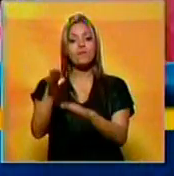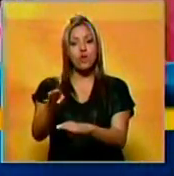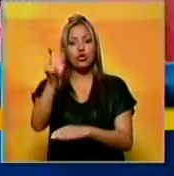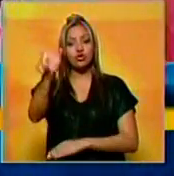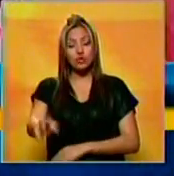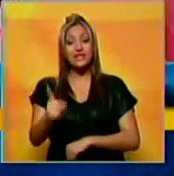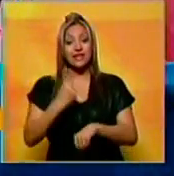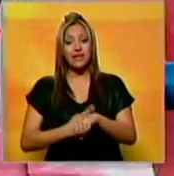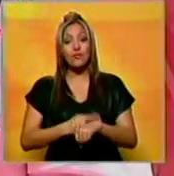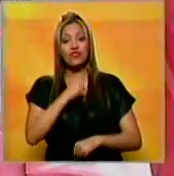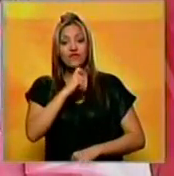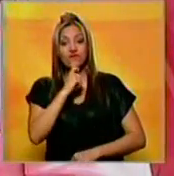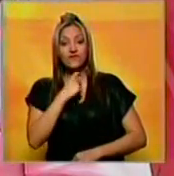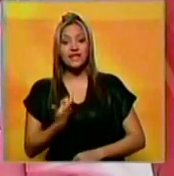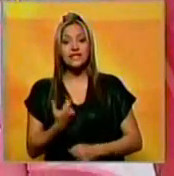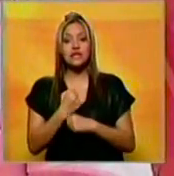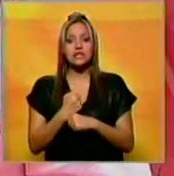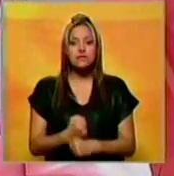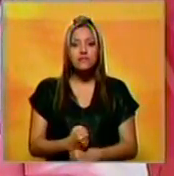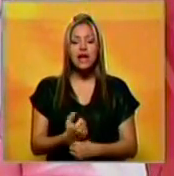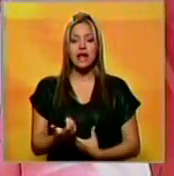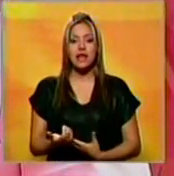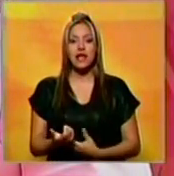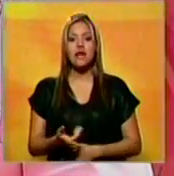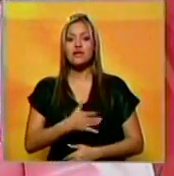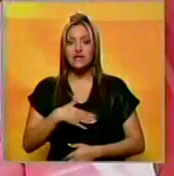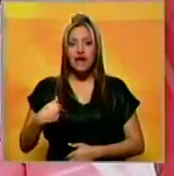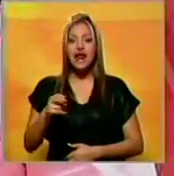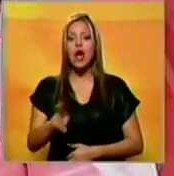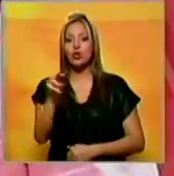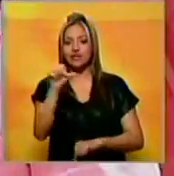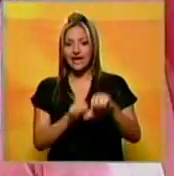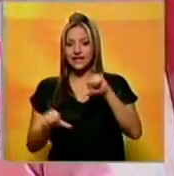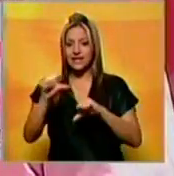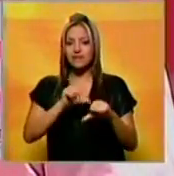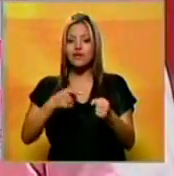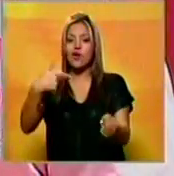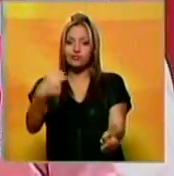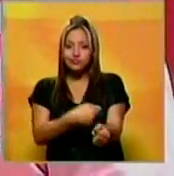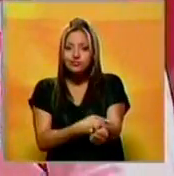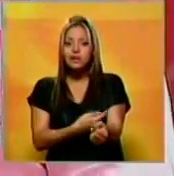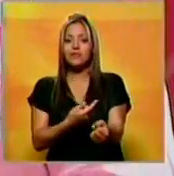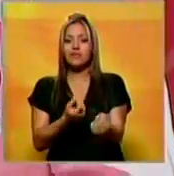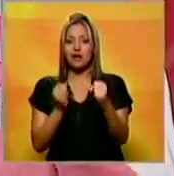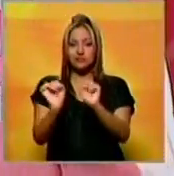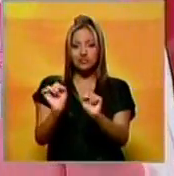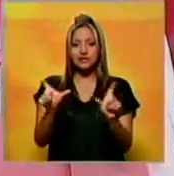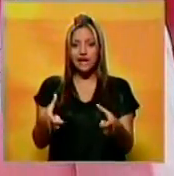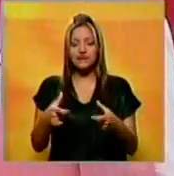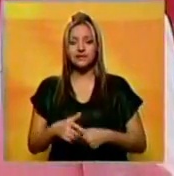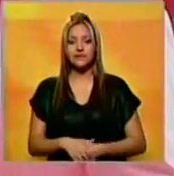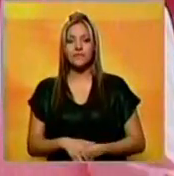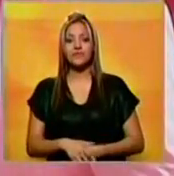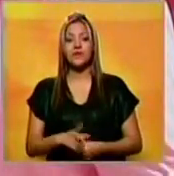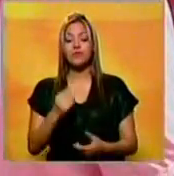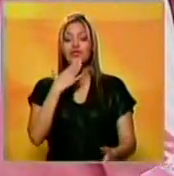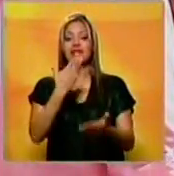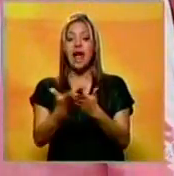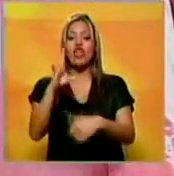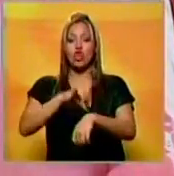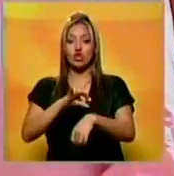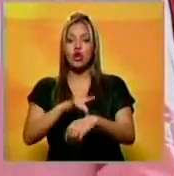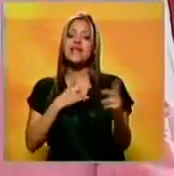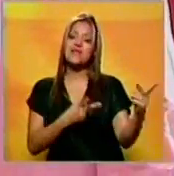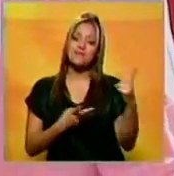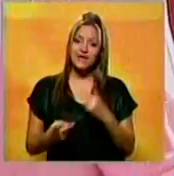en ese tiempo que están ahí en espera para entrar a hacerse su quimioterapia. Muchísimas gracias, doctora Ludmila, por convocarnos,